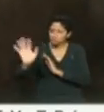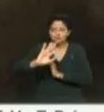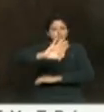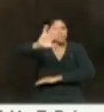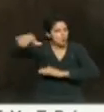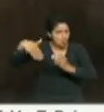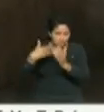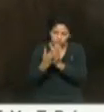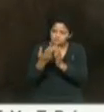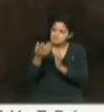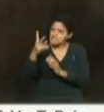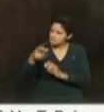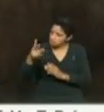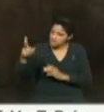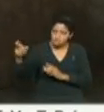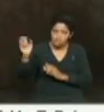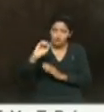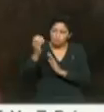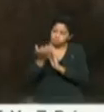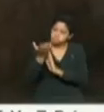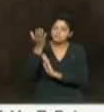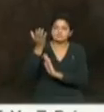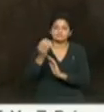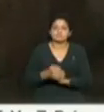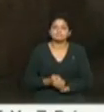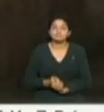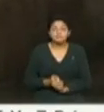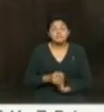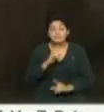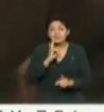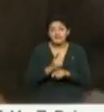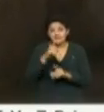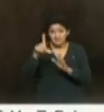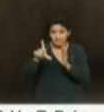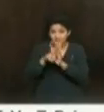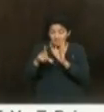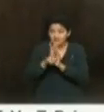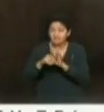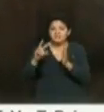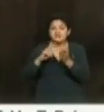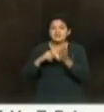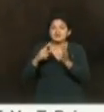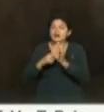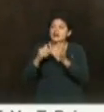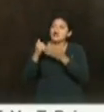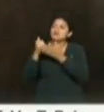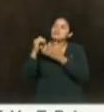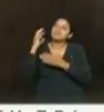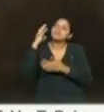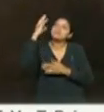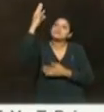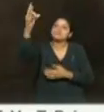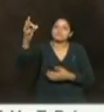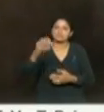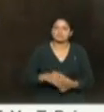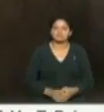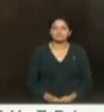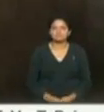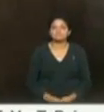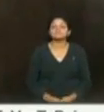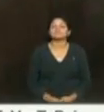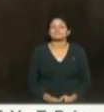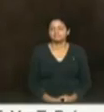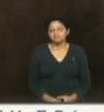va a recibir un centavo menos, porque esta norma obviamente se aplicará para el futuro. Por lo tanto, los